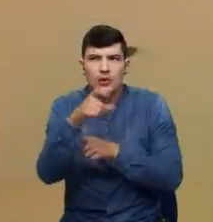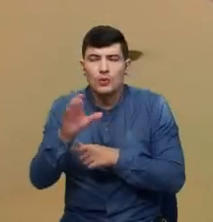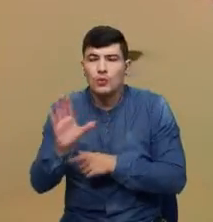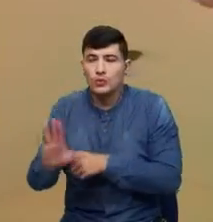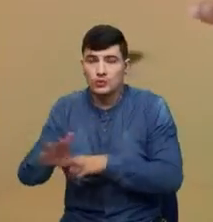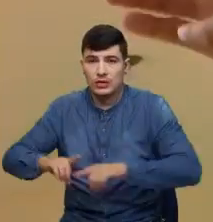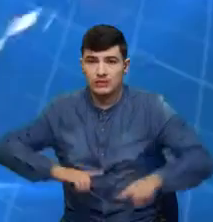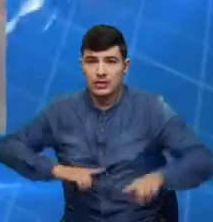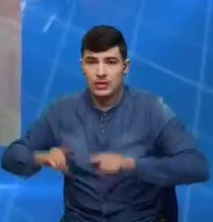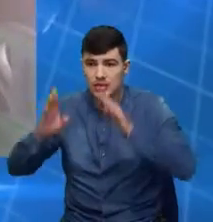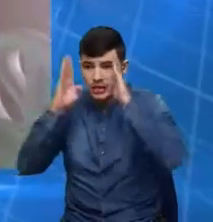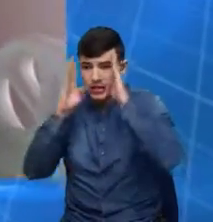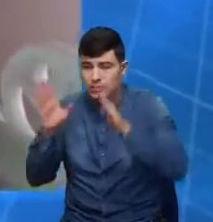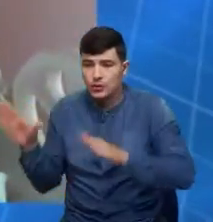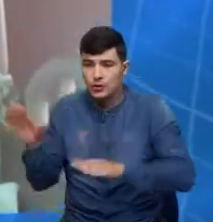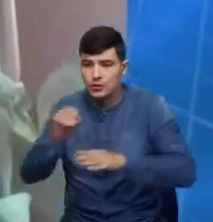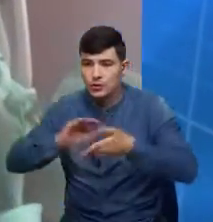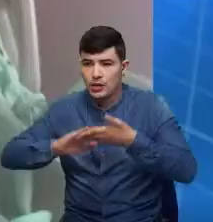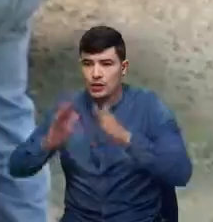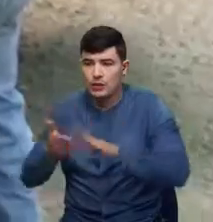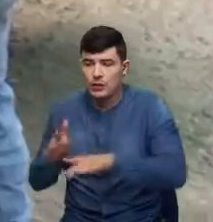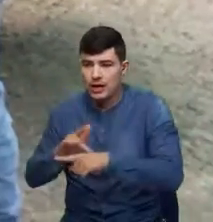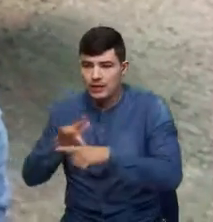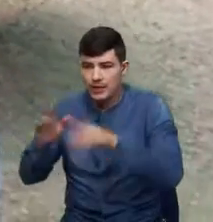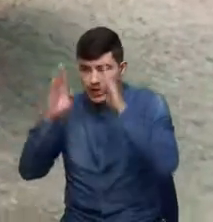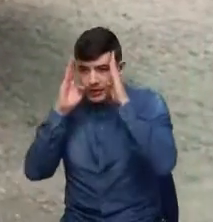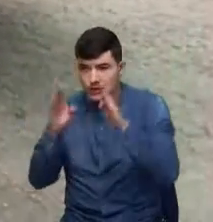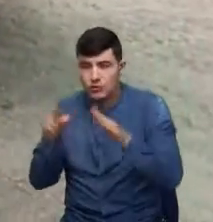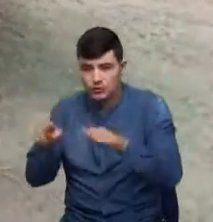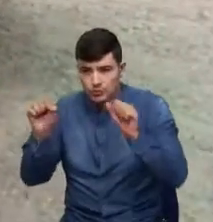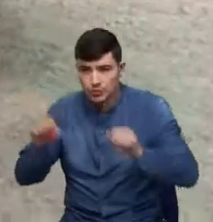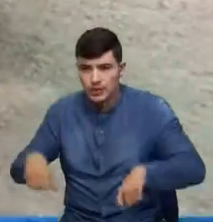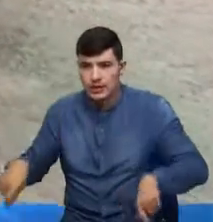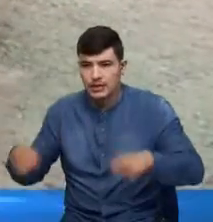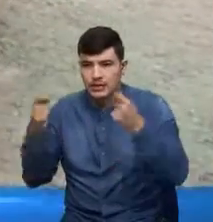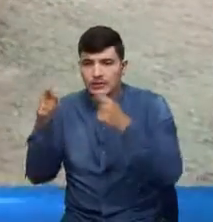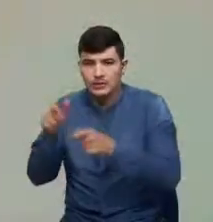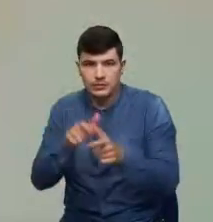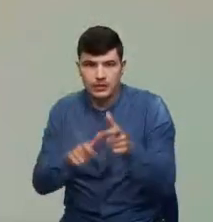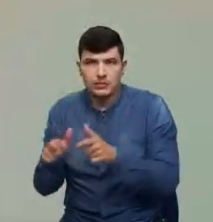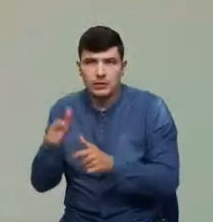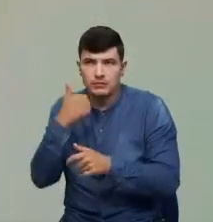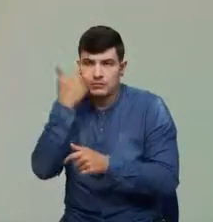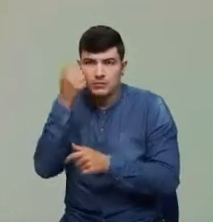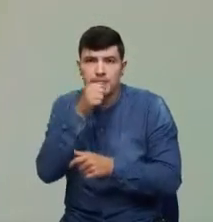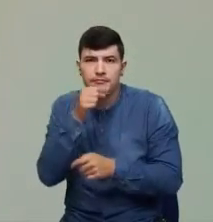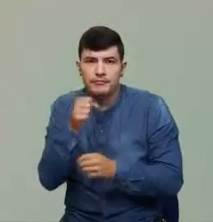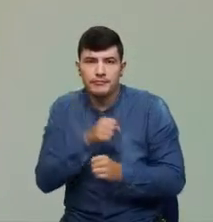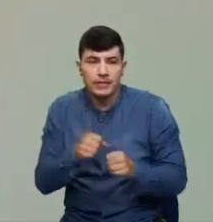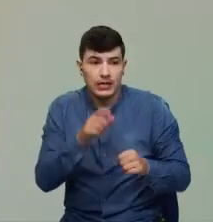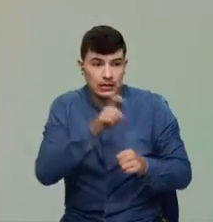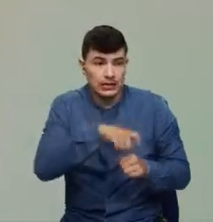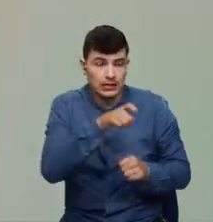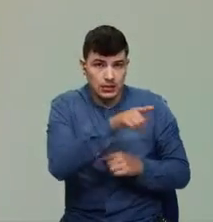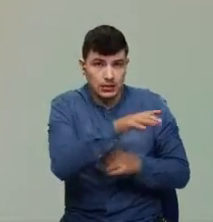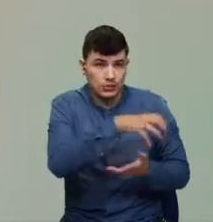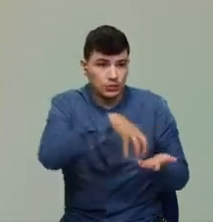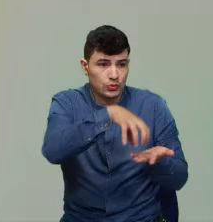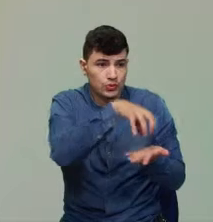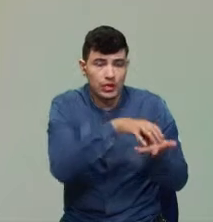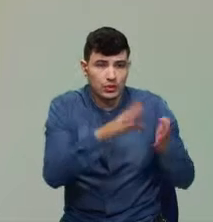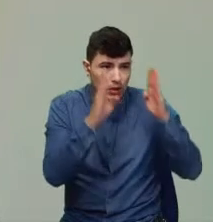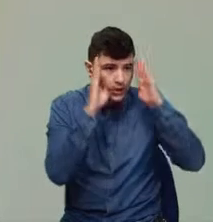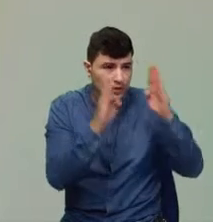viene atendiendo esta población e implementando medidas para el rescate de los adultos mayores. Nuestro centro de protección, donde cuentan con residencia de